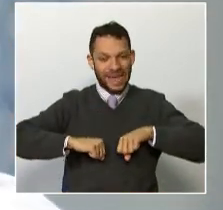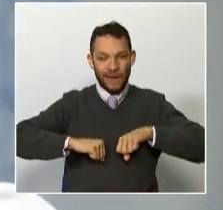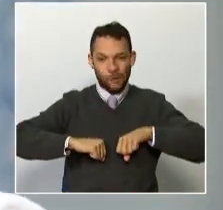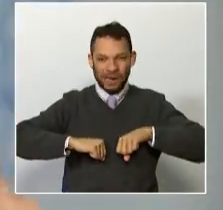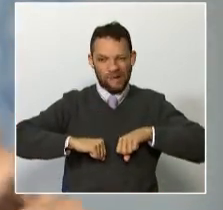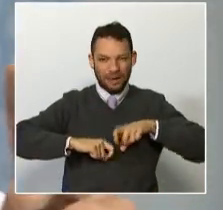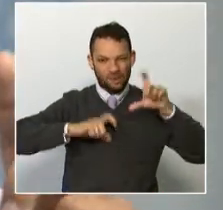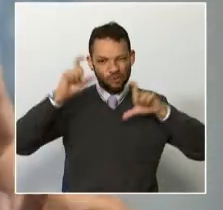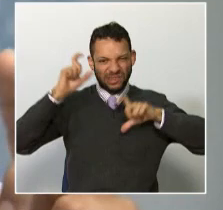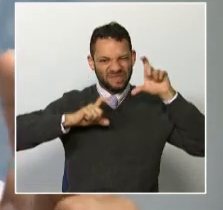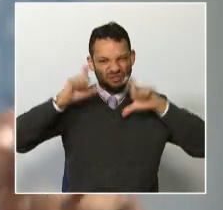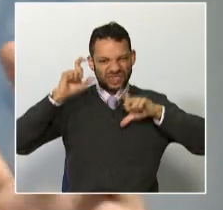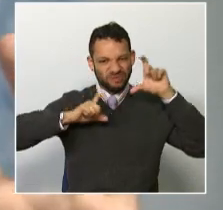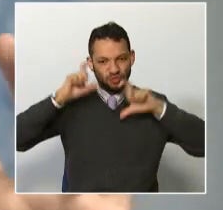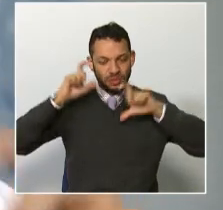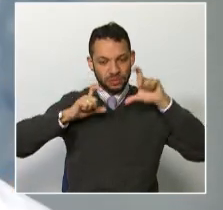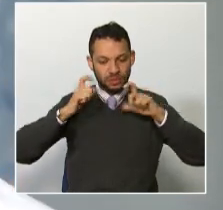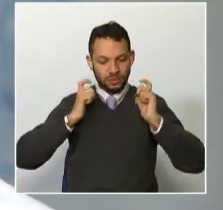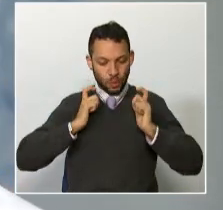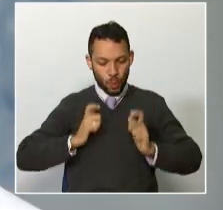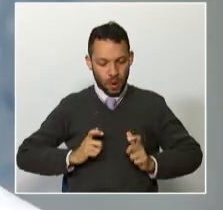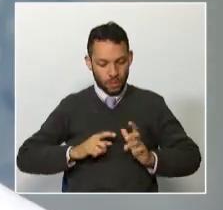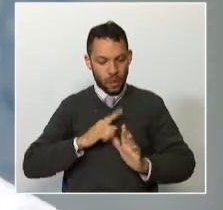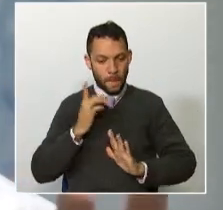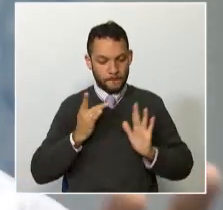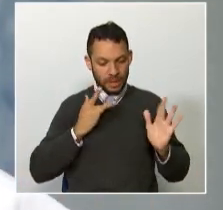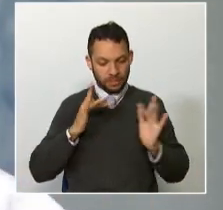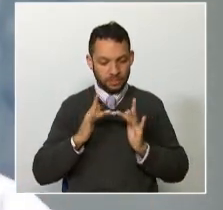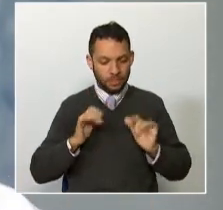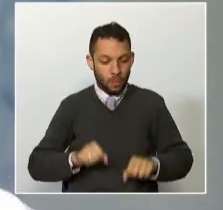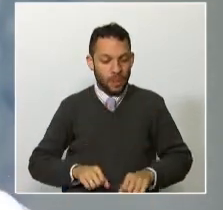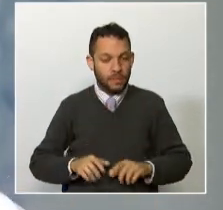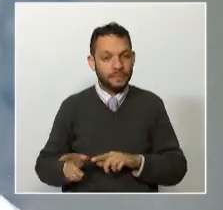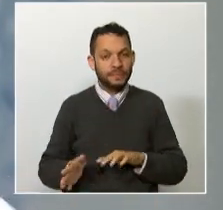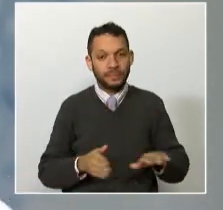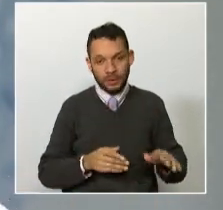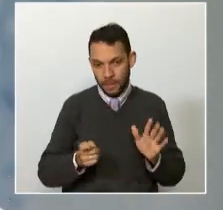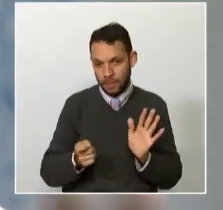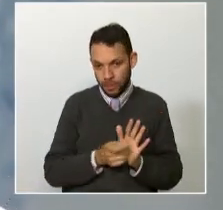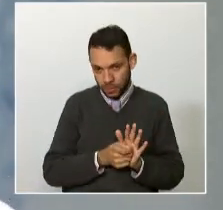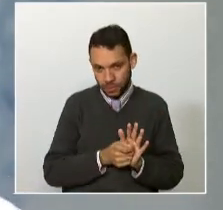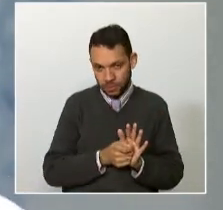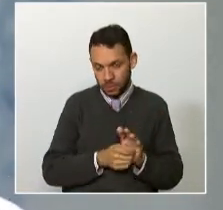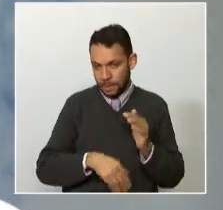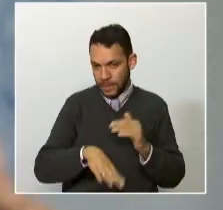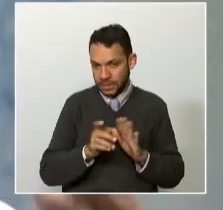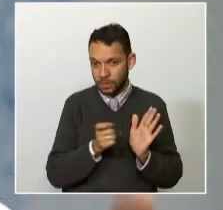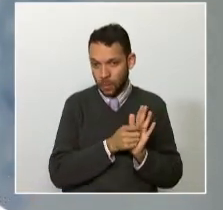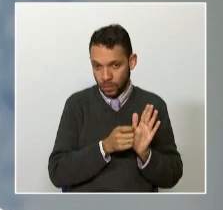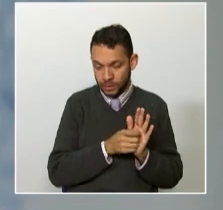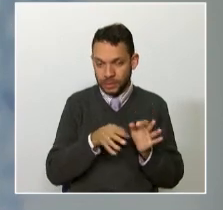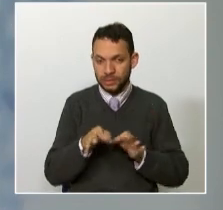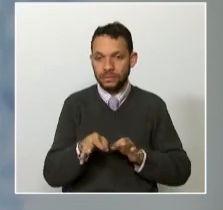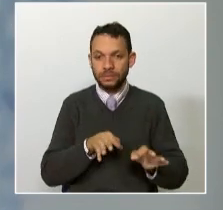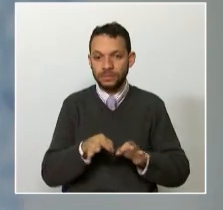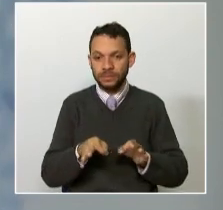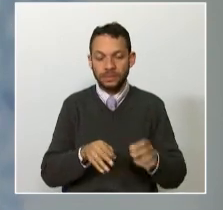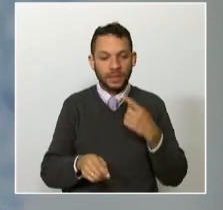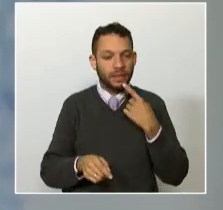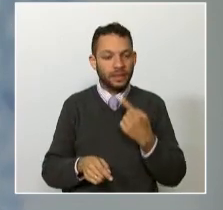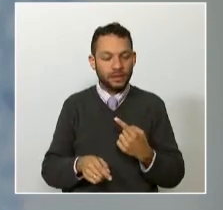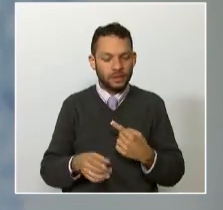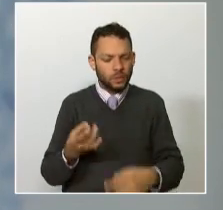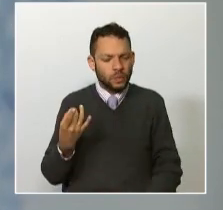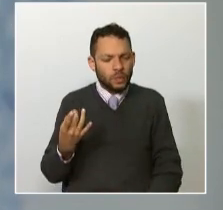aquí hacia abajo nuestro sistema pues corporal. Otro punto importante, lo que ellos estaban hablando, que ella manifestaba